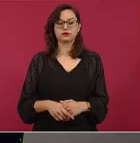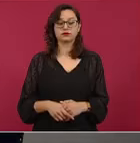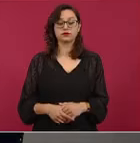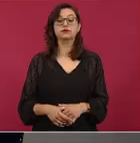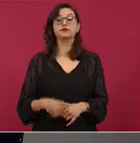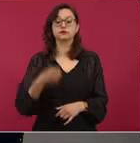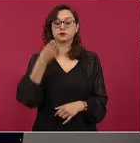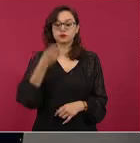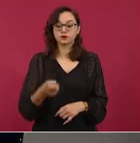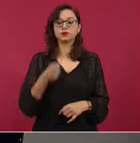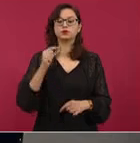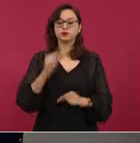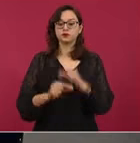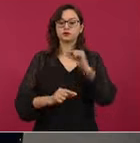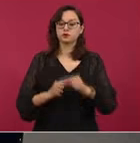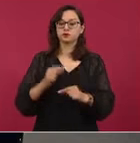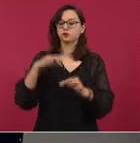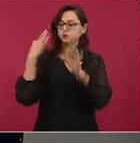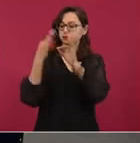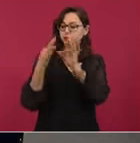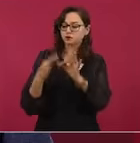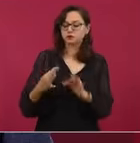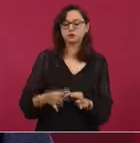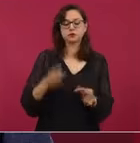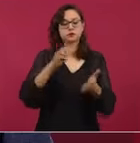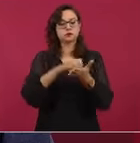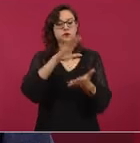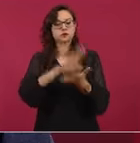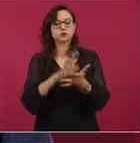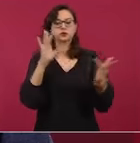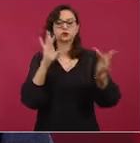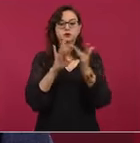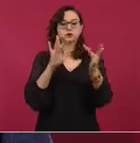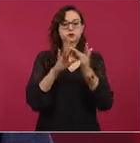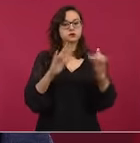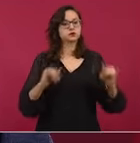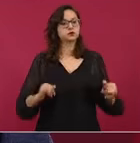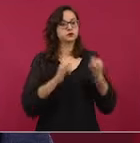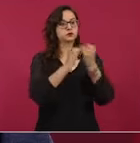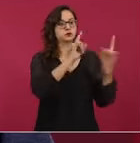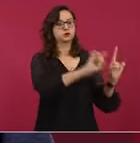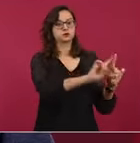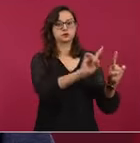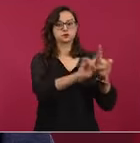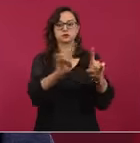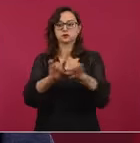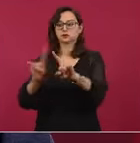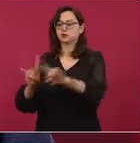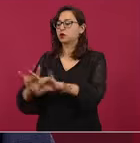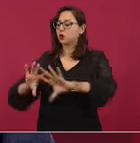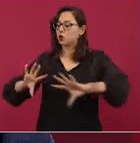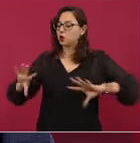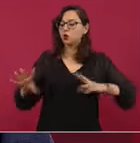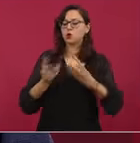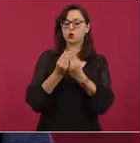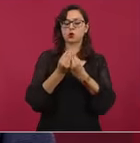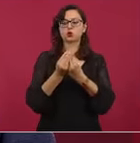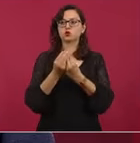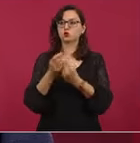optimización de los procesos de registro y comunicación interinstitucional AMATES para hacer